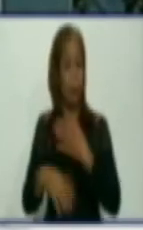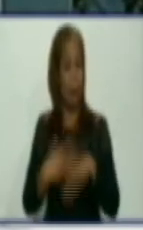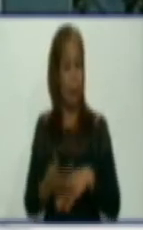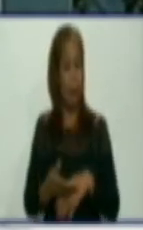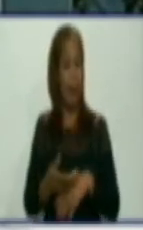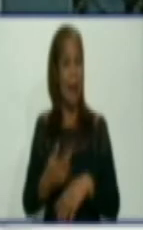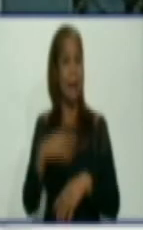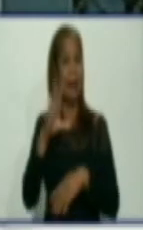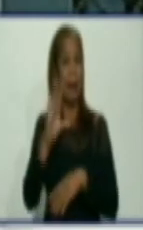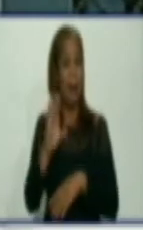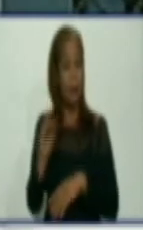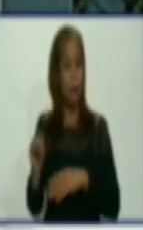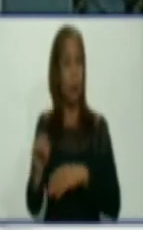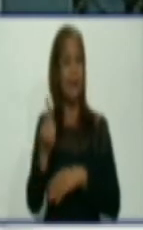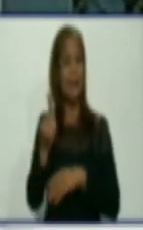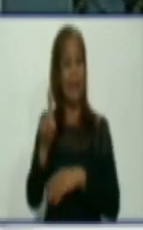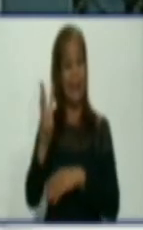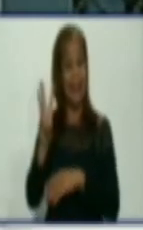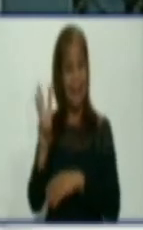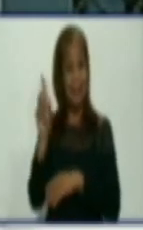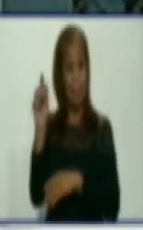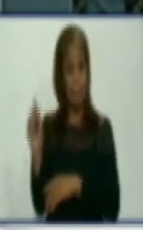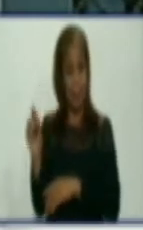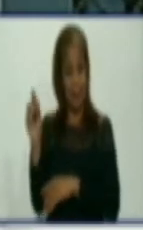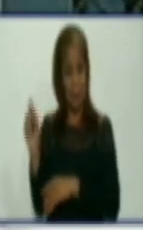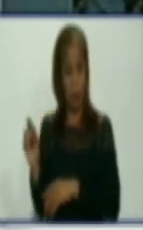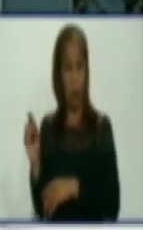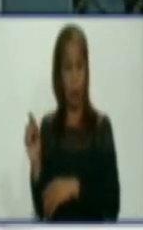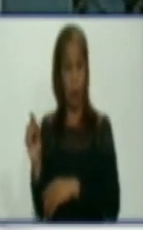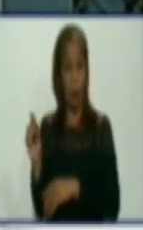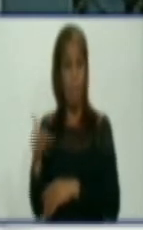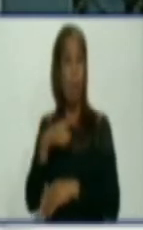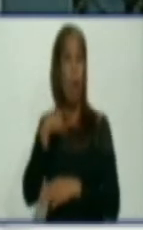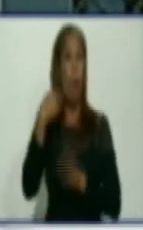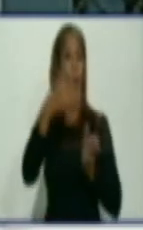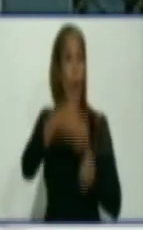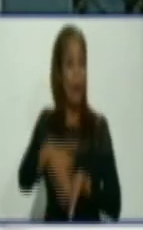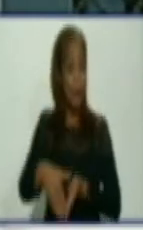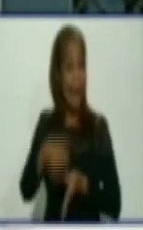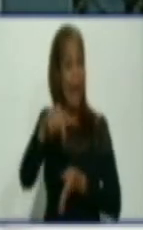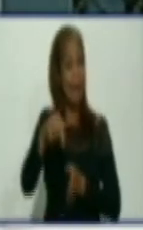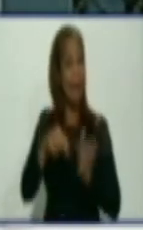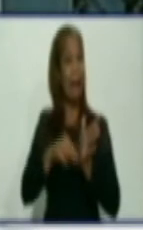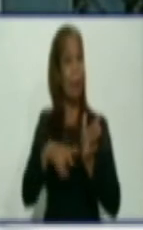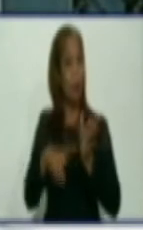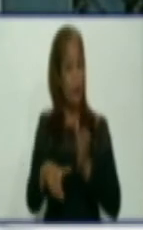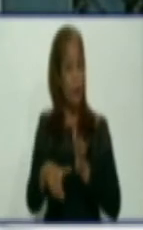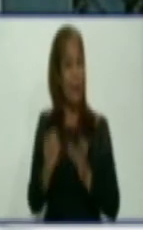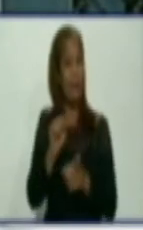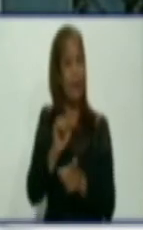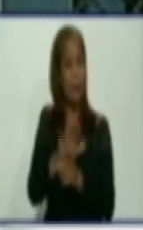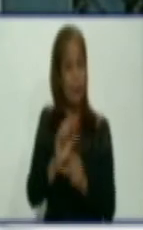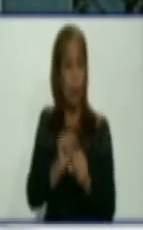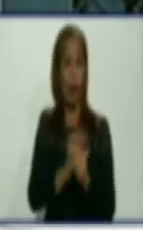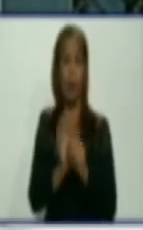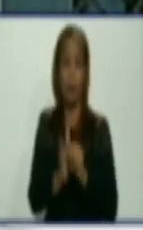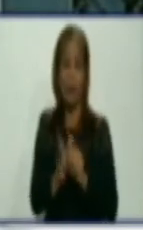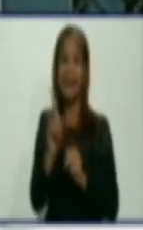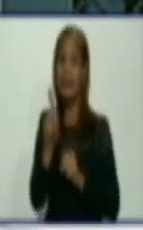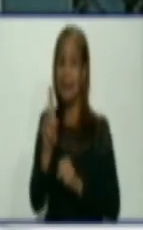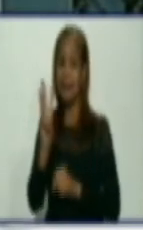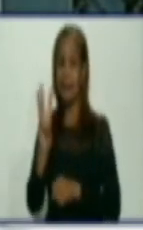13 personas de esta provincia que han perdido la vida por la COVID-19. Estamos hablando